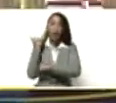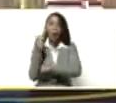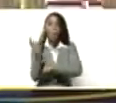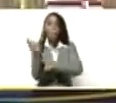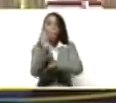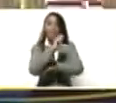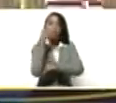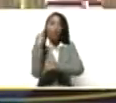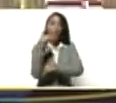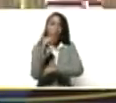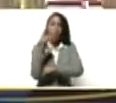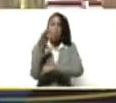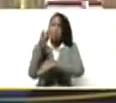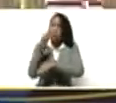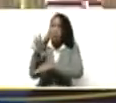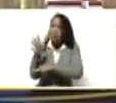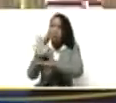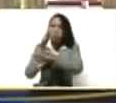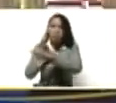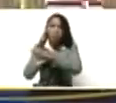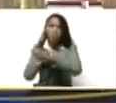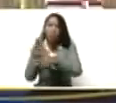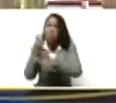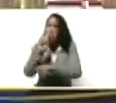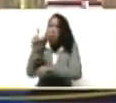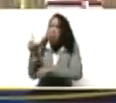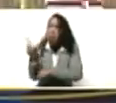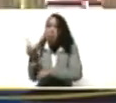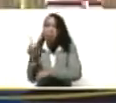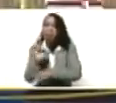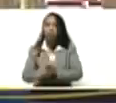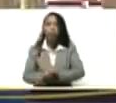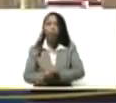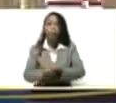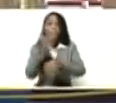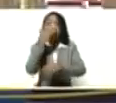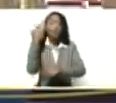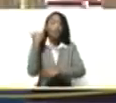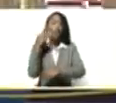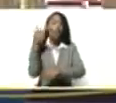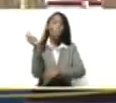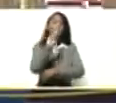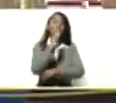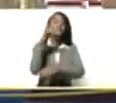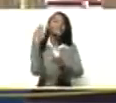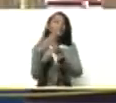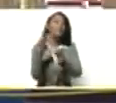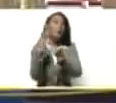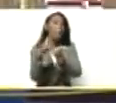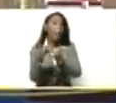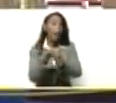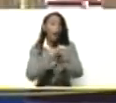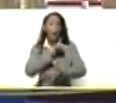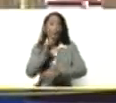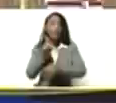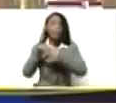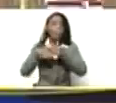fue a el pasado mes de septiembre en aquella